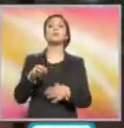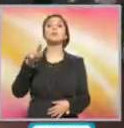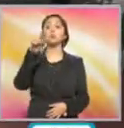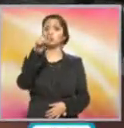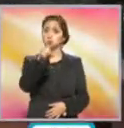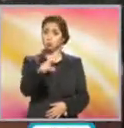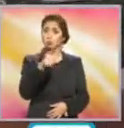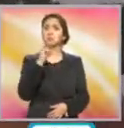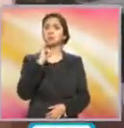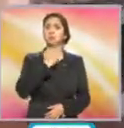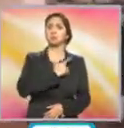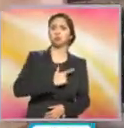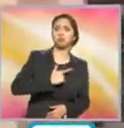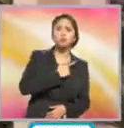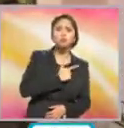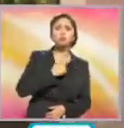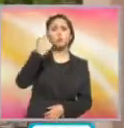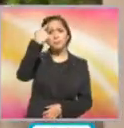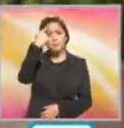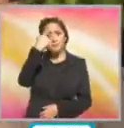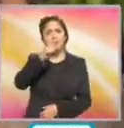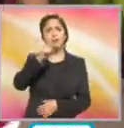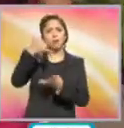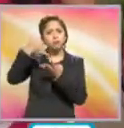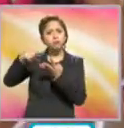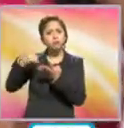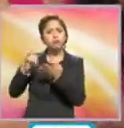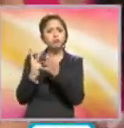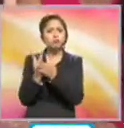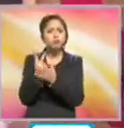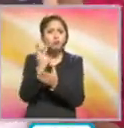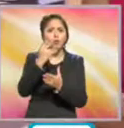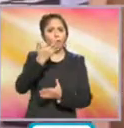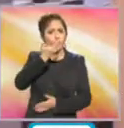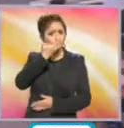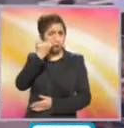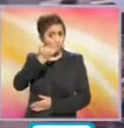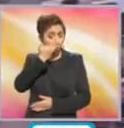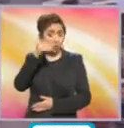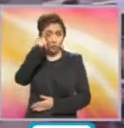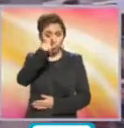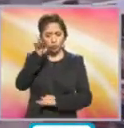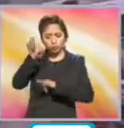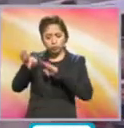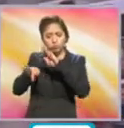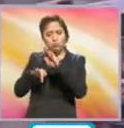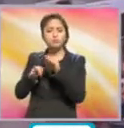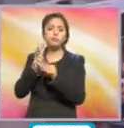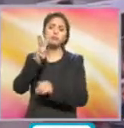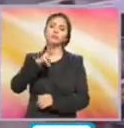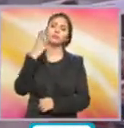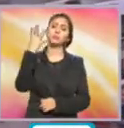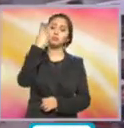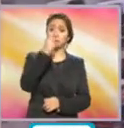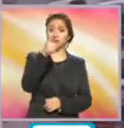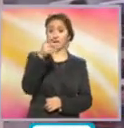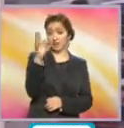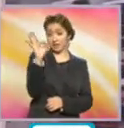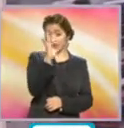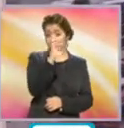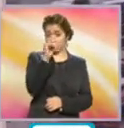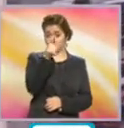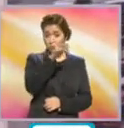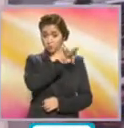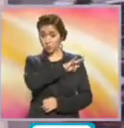Bueno, señor, señora, pues para el cultivo de las flores, tiene mano para las flores, ¿no? Que son tan bonitas. Sí. Probablemente usted pueda